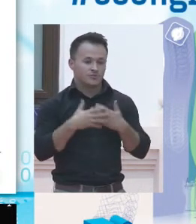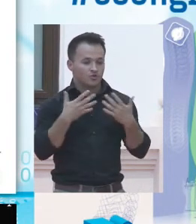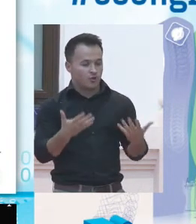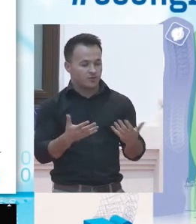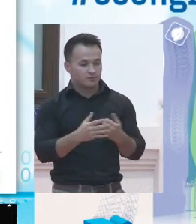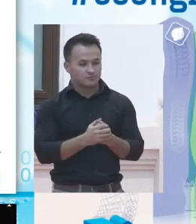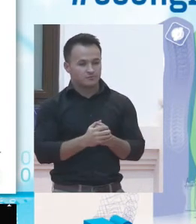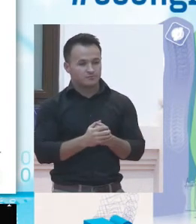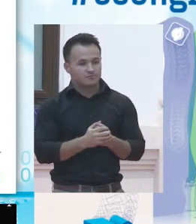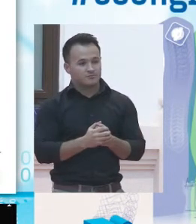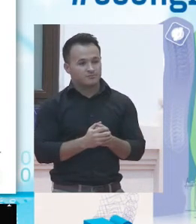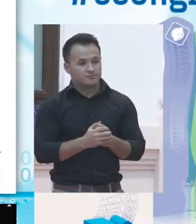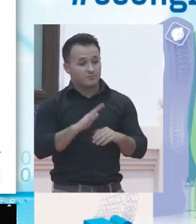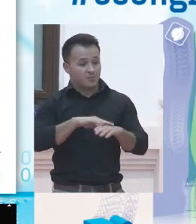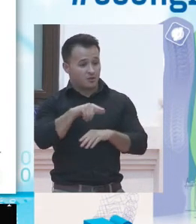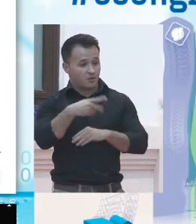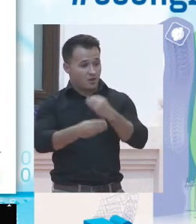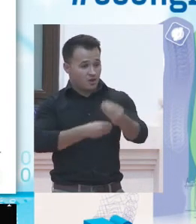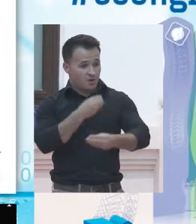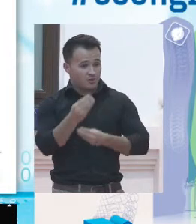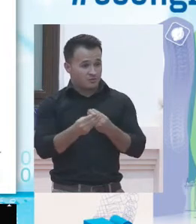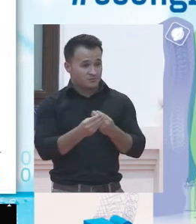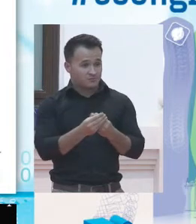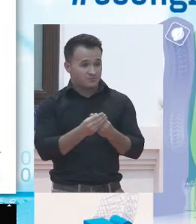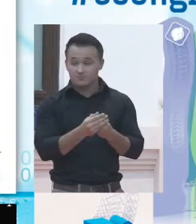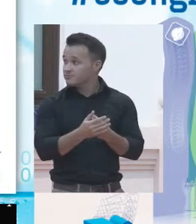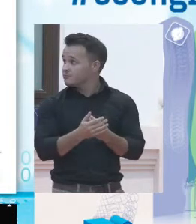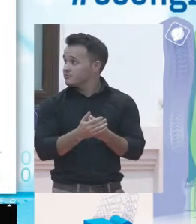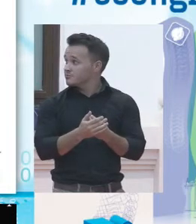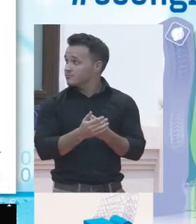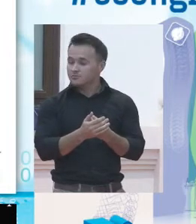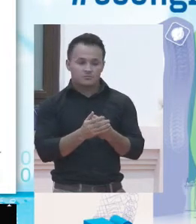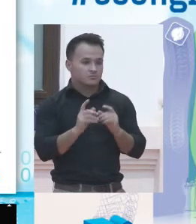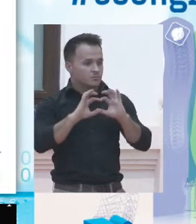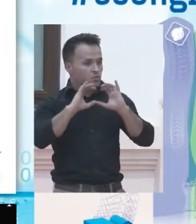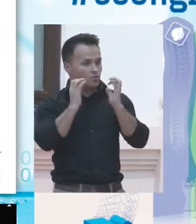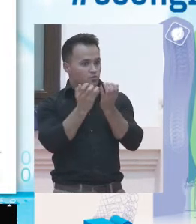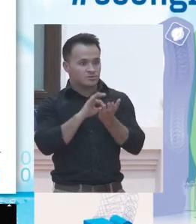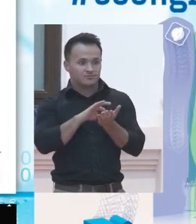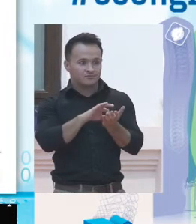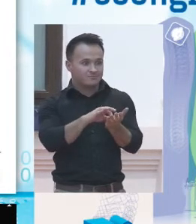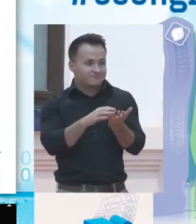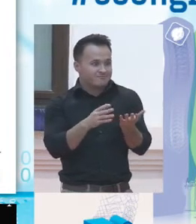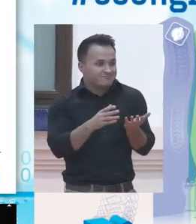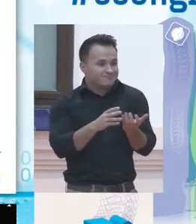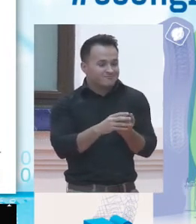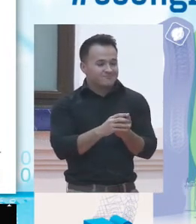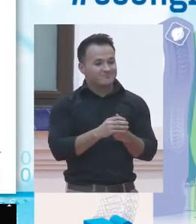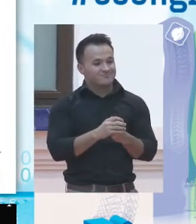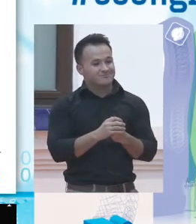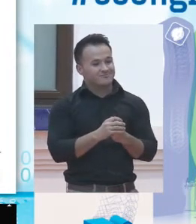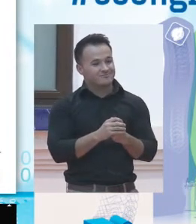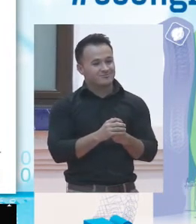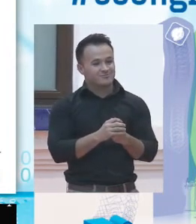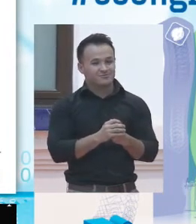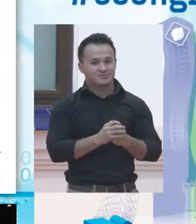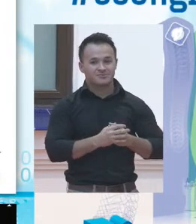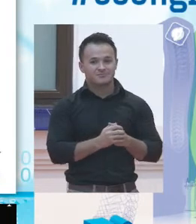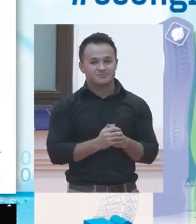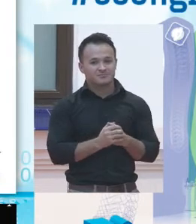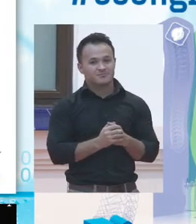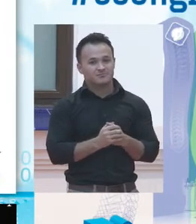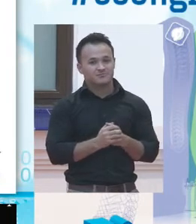Entonces, para hacer eso creó el European Cloud Partnership, el Partnership Europeo de Nube, y junto a gente del sector público y a gente de la